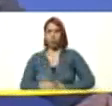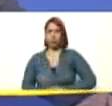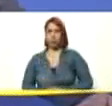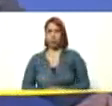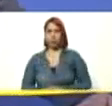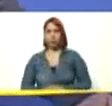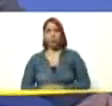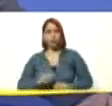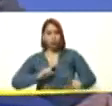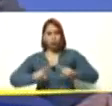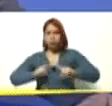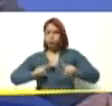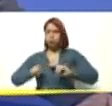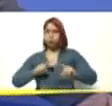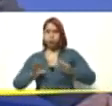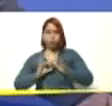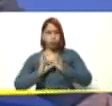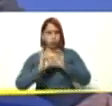coordinación.